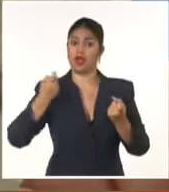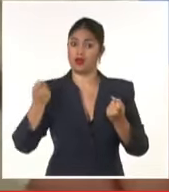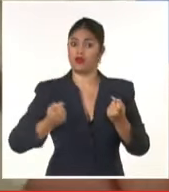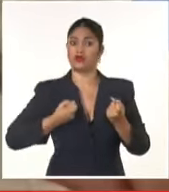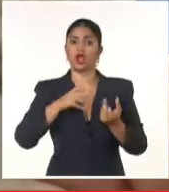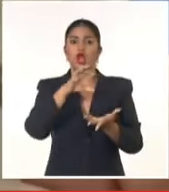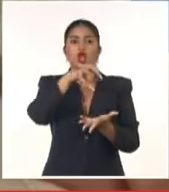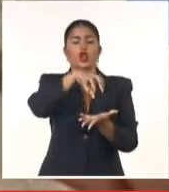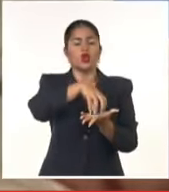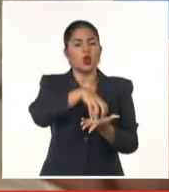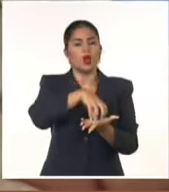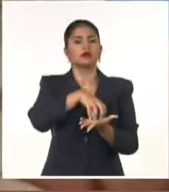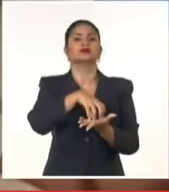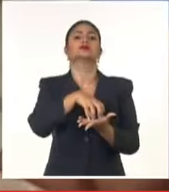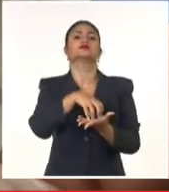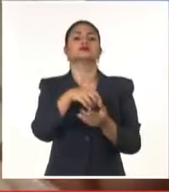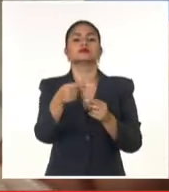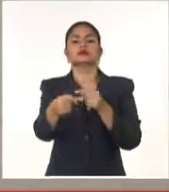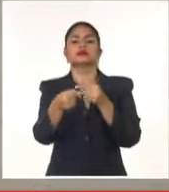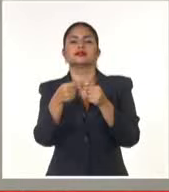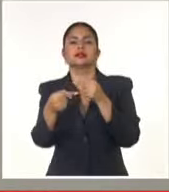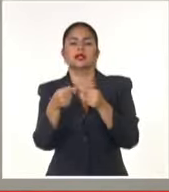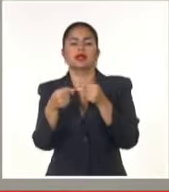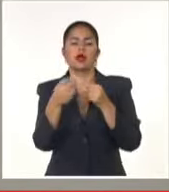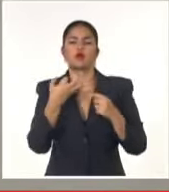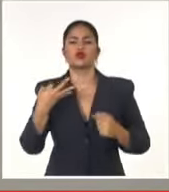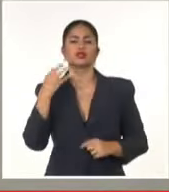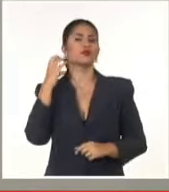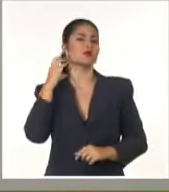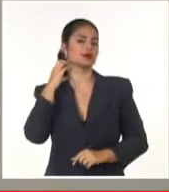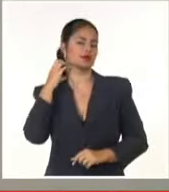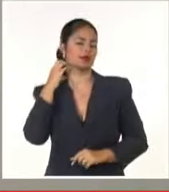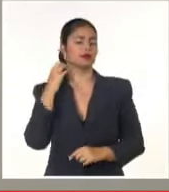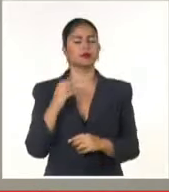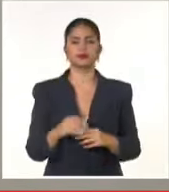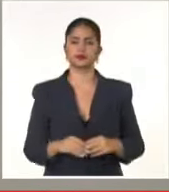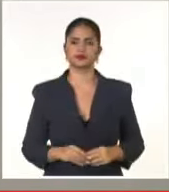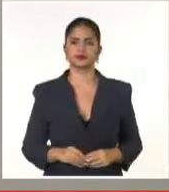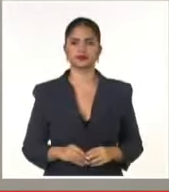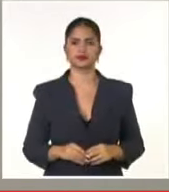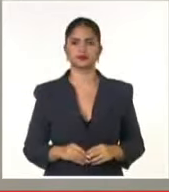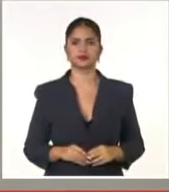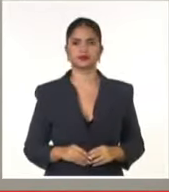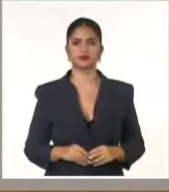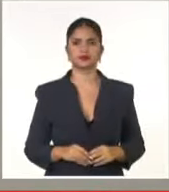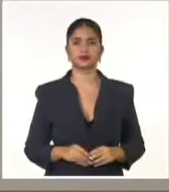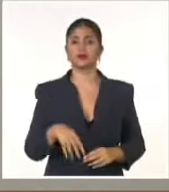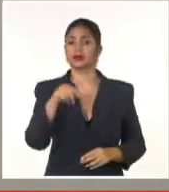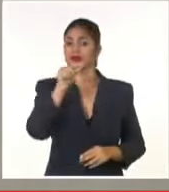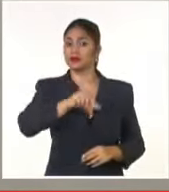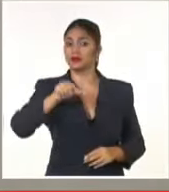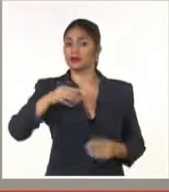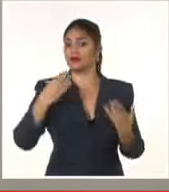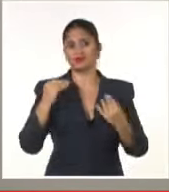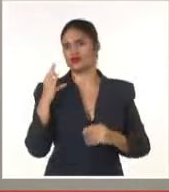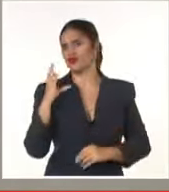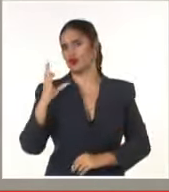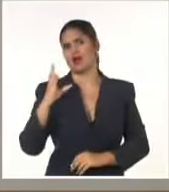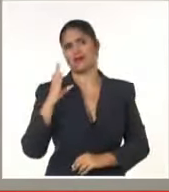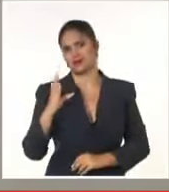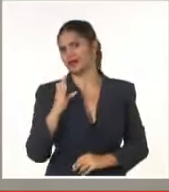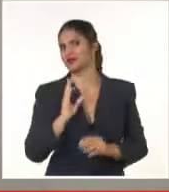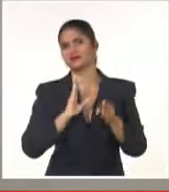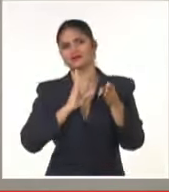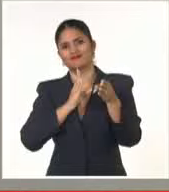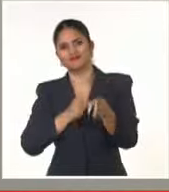zona de Calicito, en las cercanías de Manzanillo. La gente tenía mucho respeto y mucho aprecio, de manera natural, había participado en